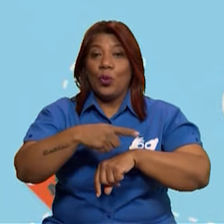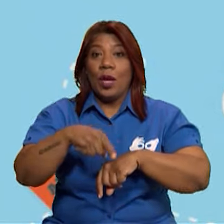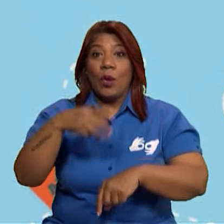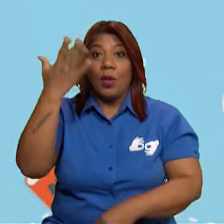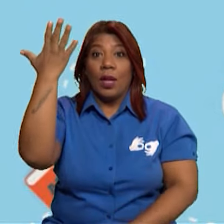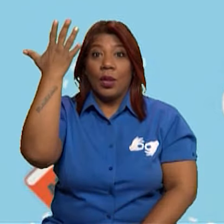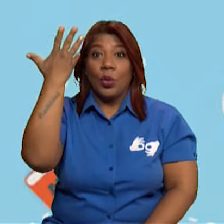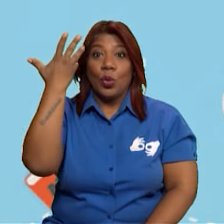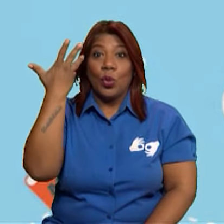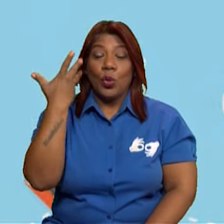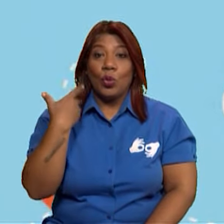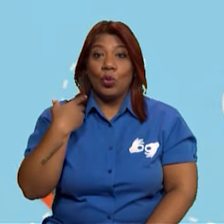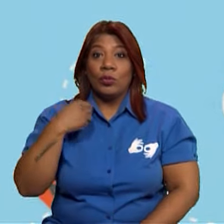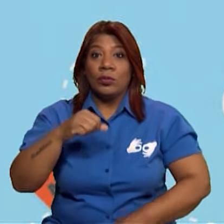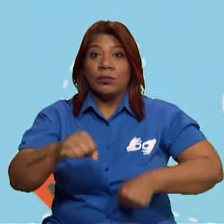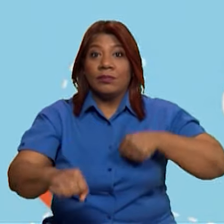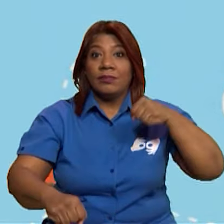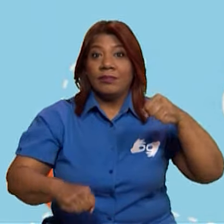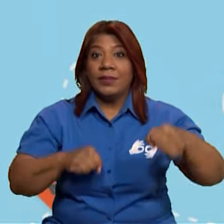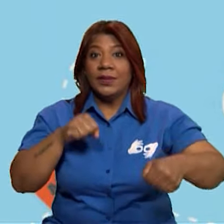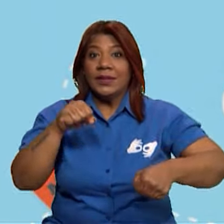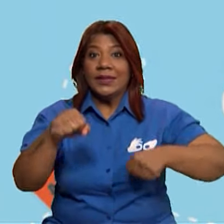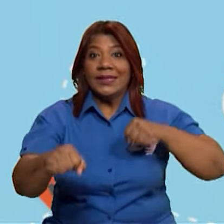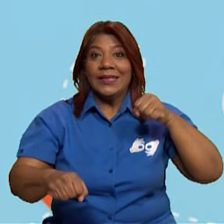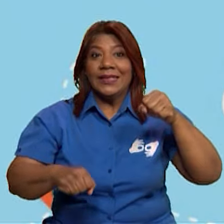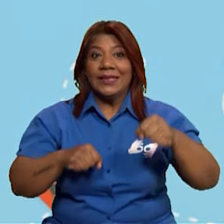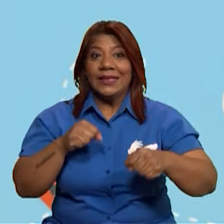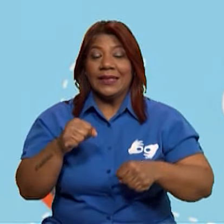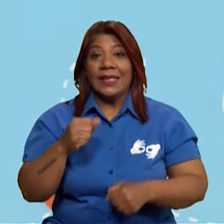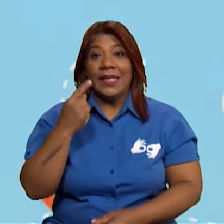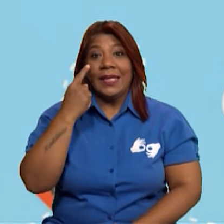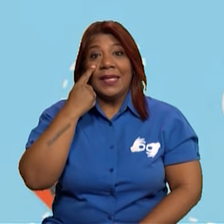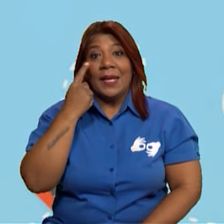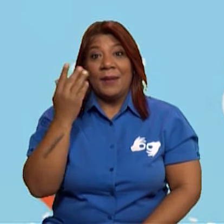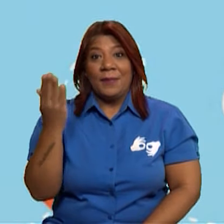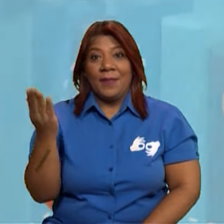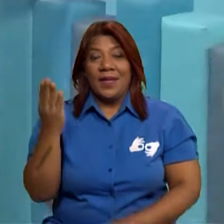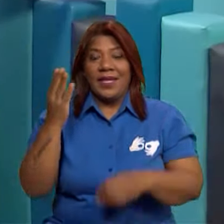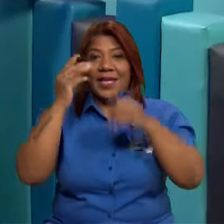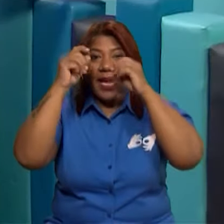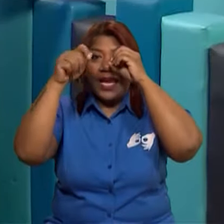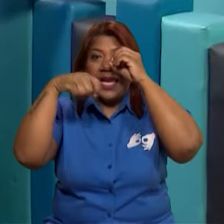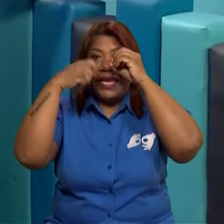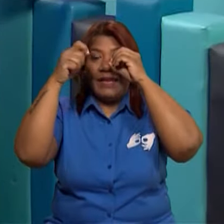diaria. Vamos a poner atención al video que vamos a